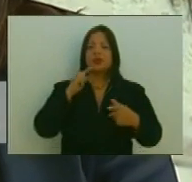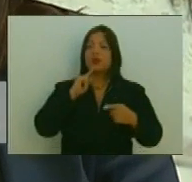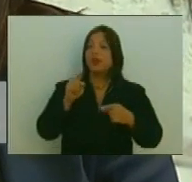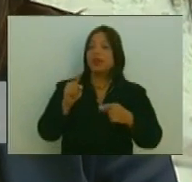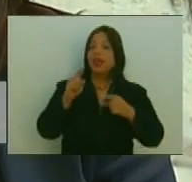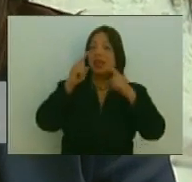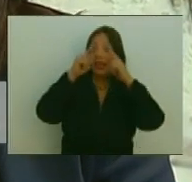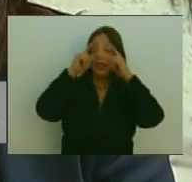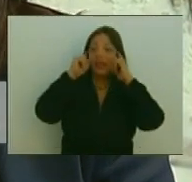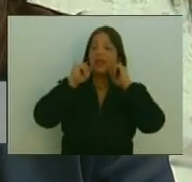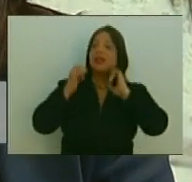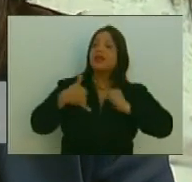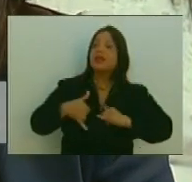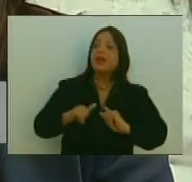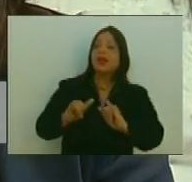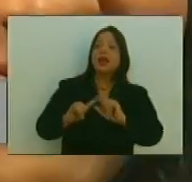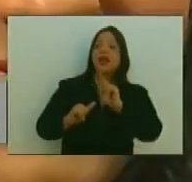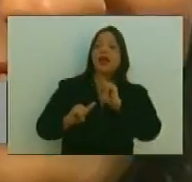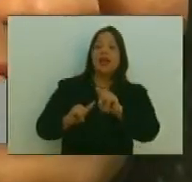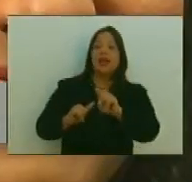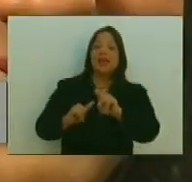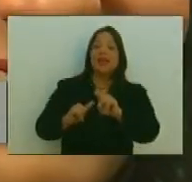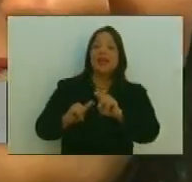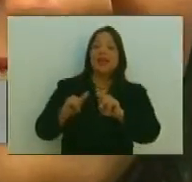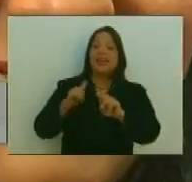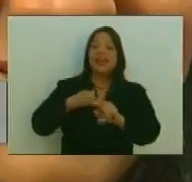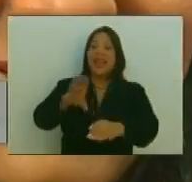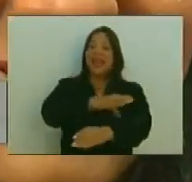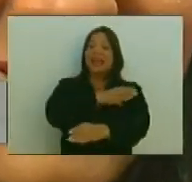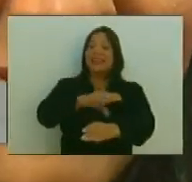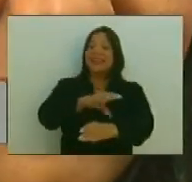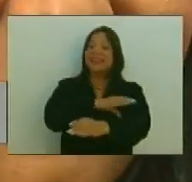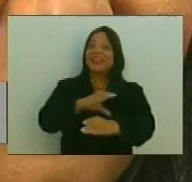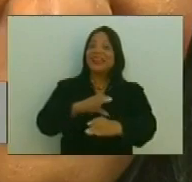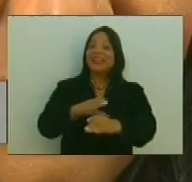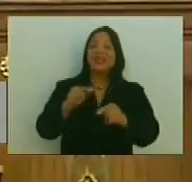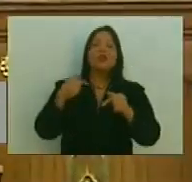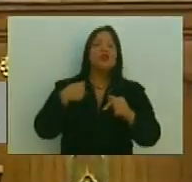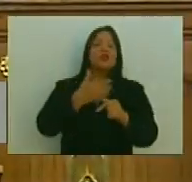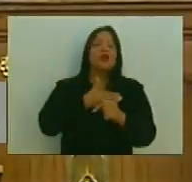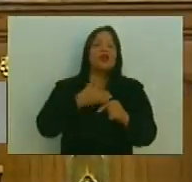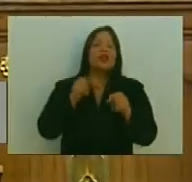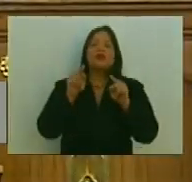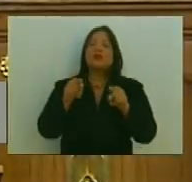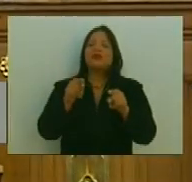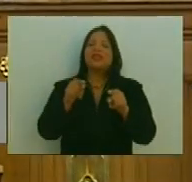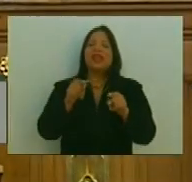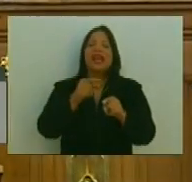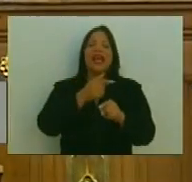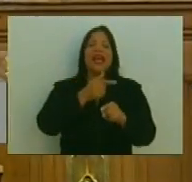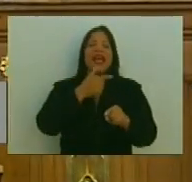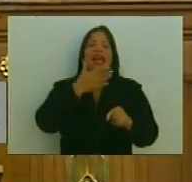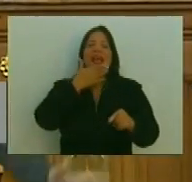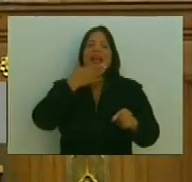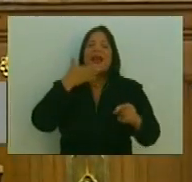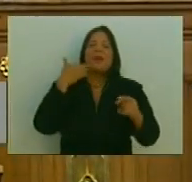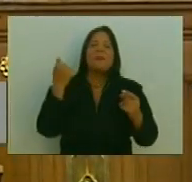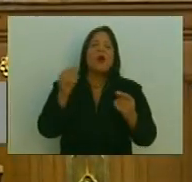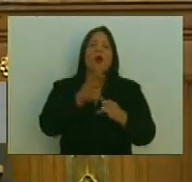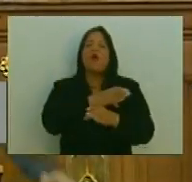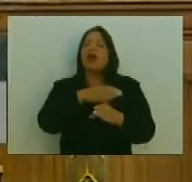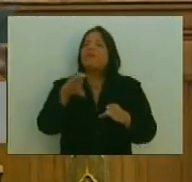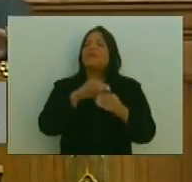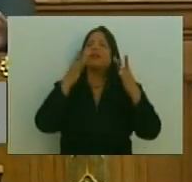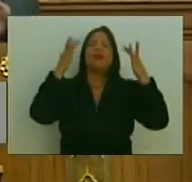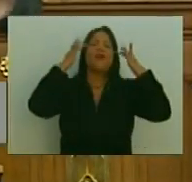bueno, hija, como ella es cantante, le dije, hija, yo quiero que tú seas la Andrea Bocelli venezolana,